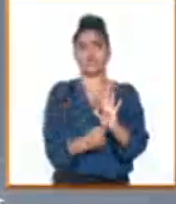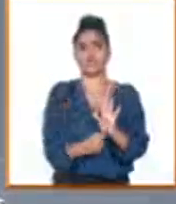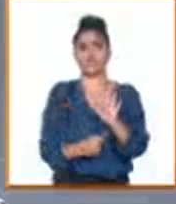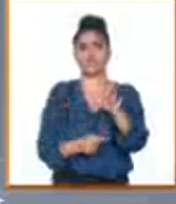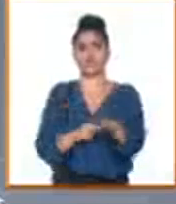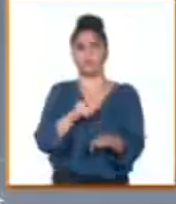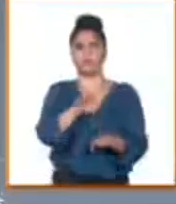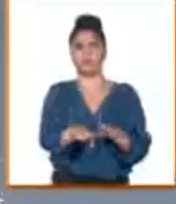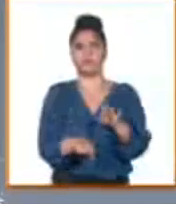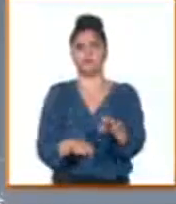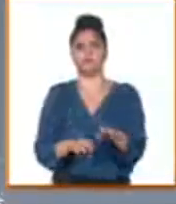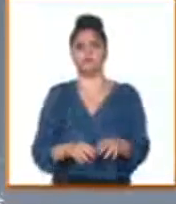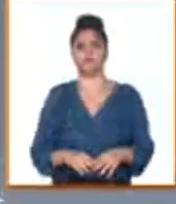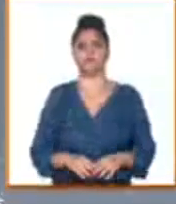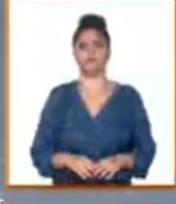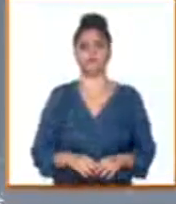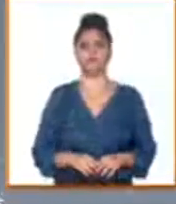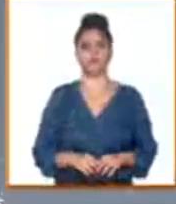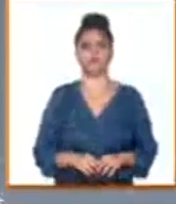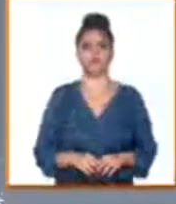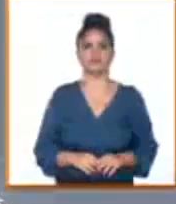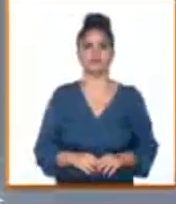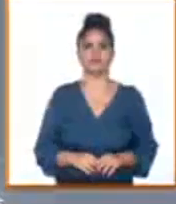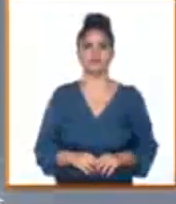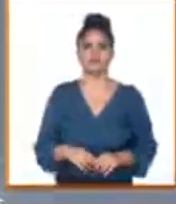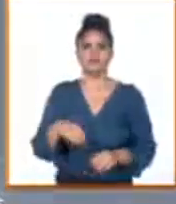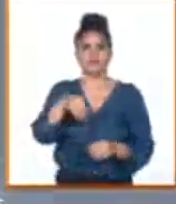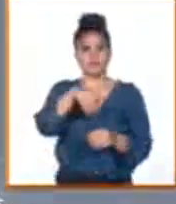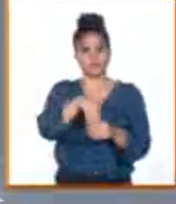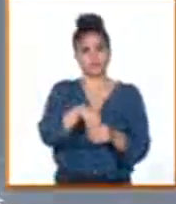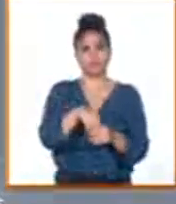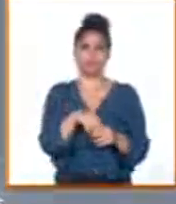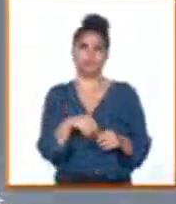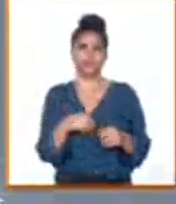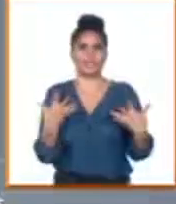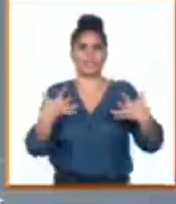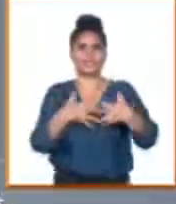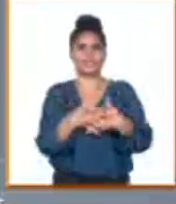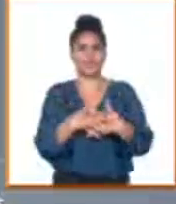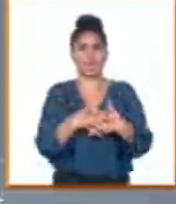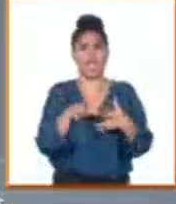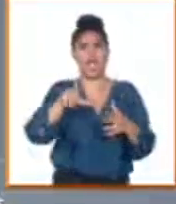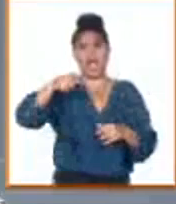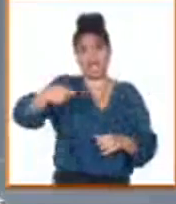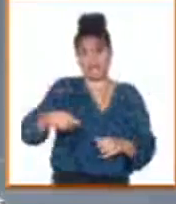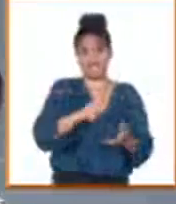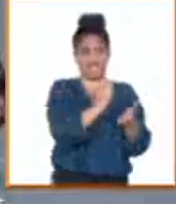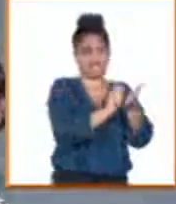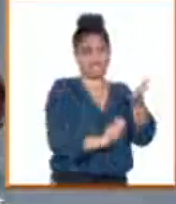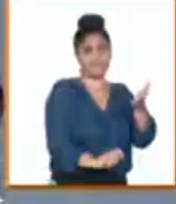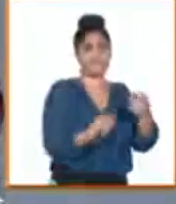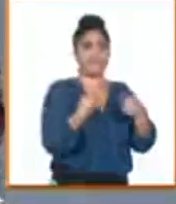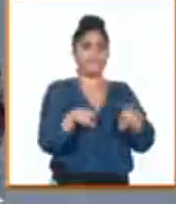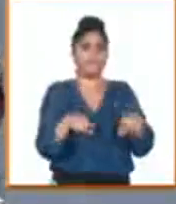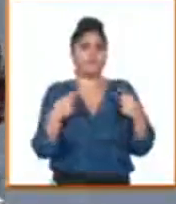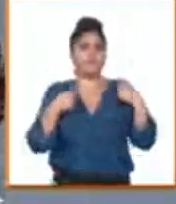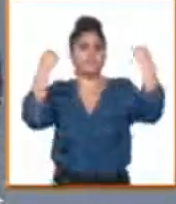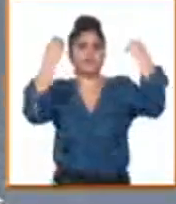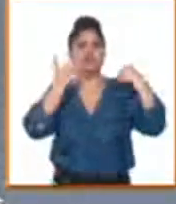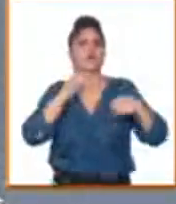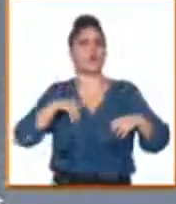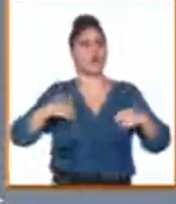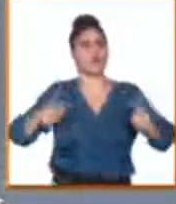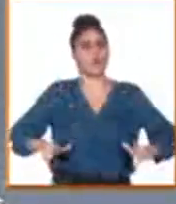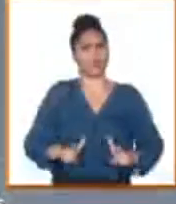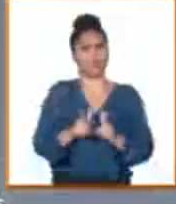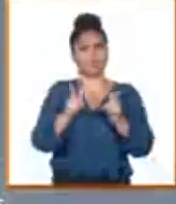Ahora tenemos nosotros que desde la academia pues seguirle la pista a esa letra que está escrita, pero que no sé qué puede quedar escrita, tiene que empezarse a aplicar. Y tenemos que